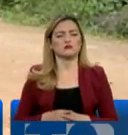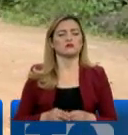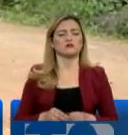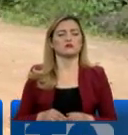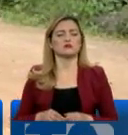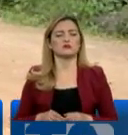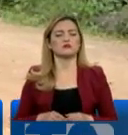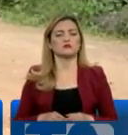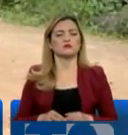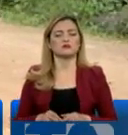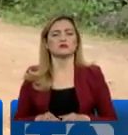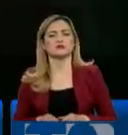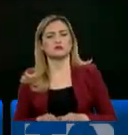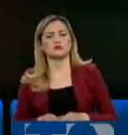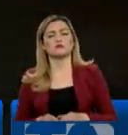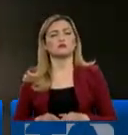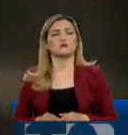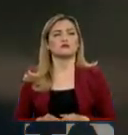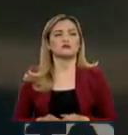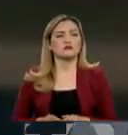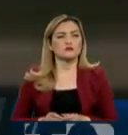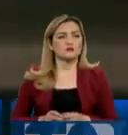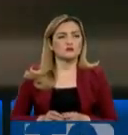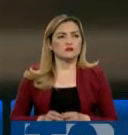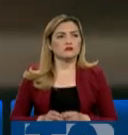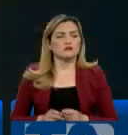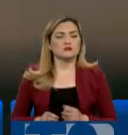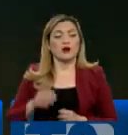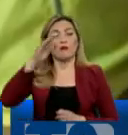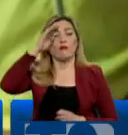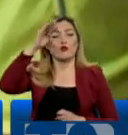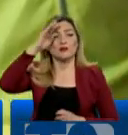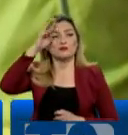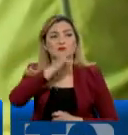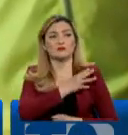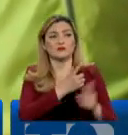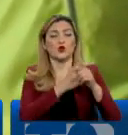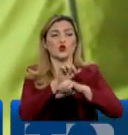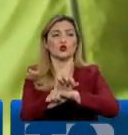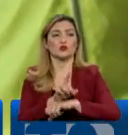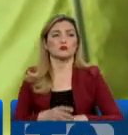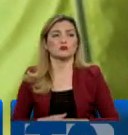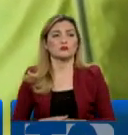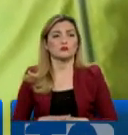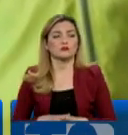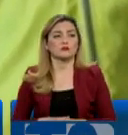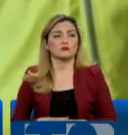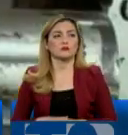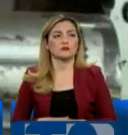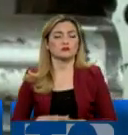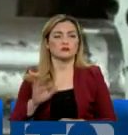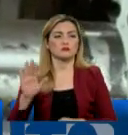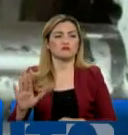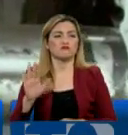familiares o personas allegadas. Los antisociales se hacían pasar como policías, militares y médicos. Mediante amenazas